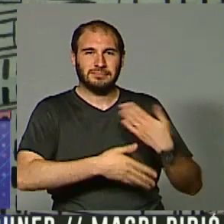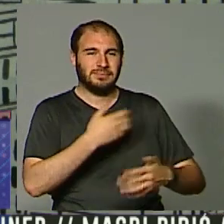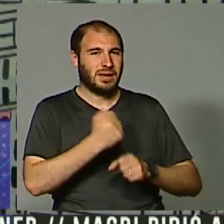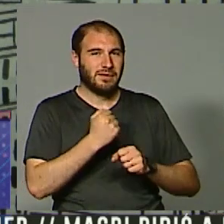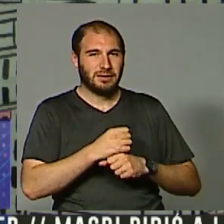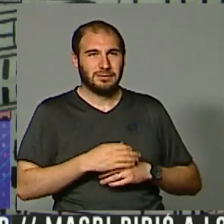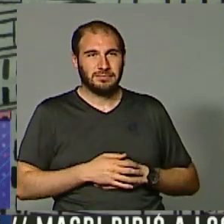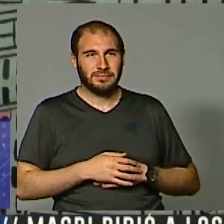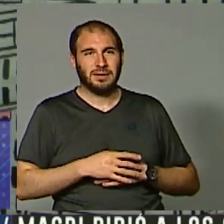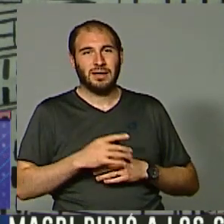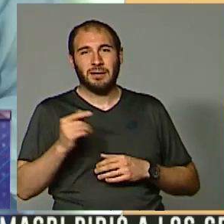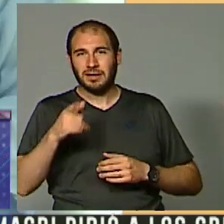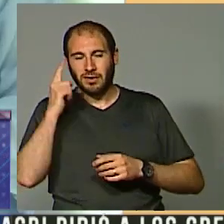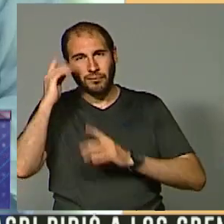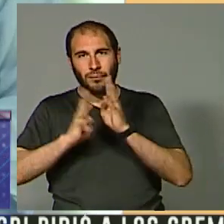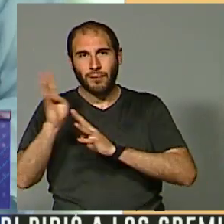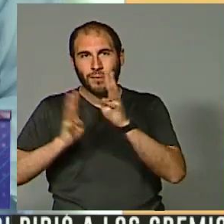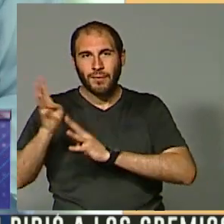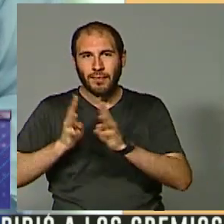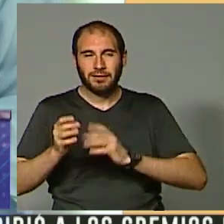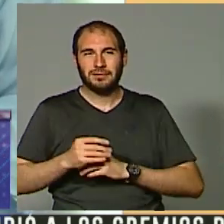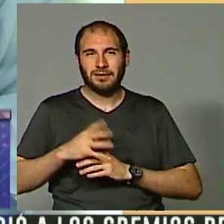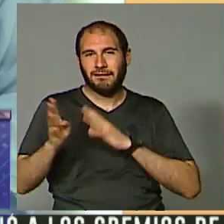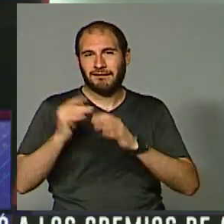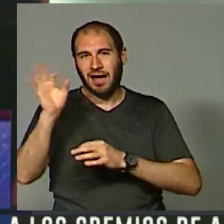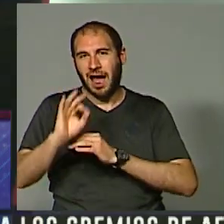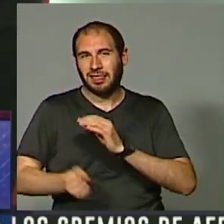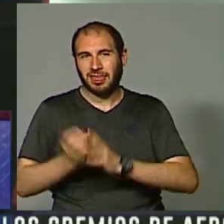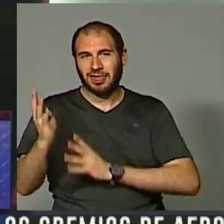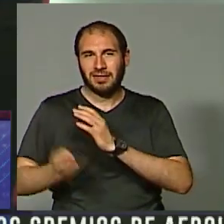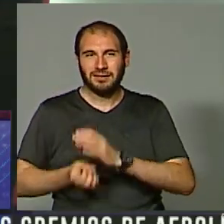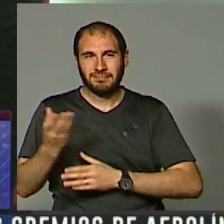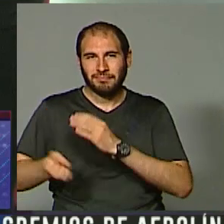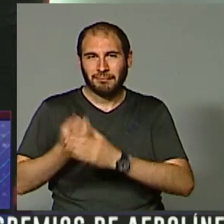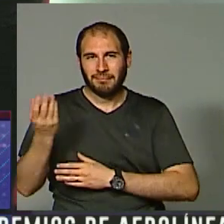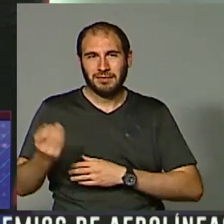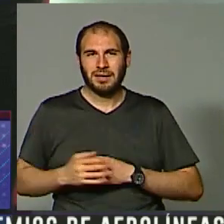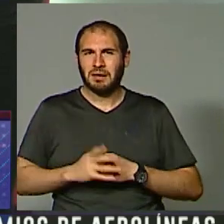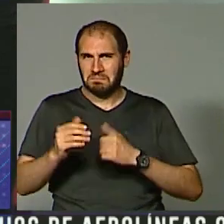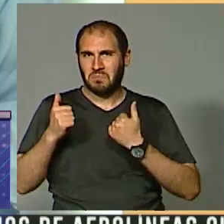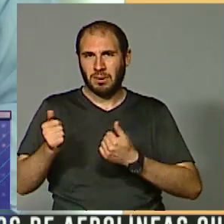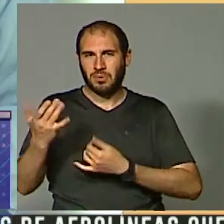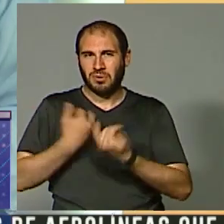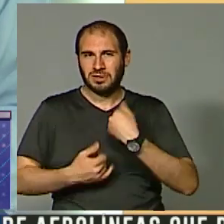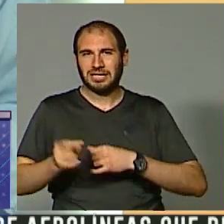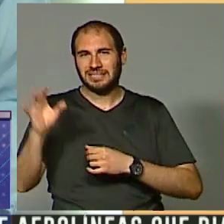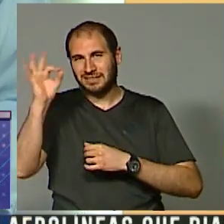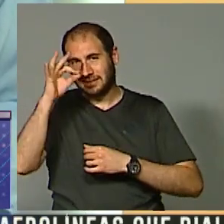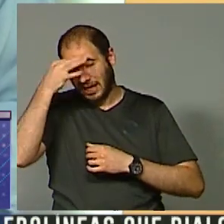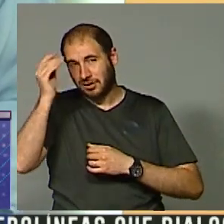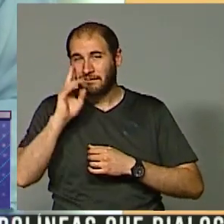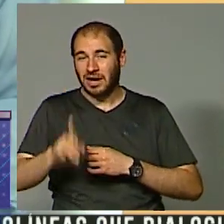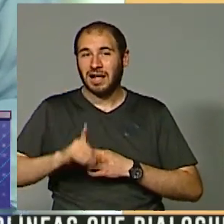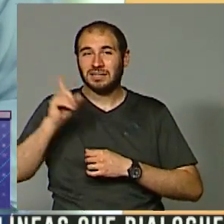trabajando y sos sí. Sos una usina. Una usina de arte, digo, sí, está generando, bueno. Generando. Está bueno eso que decías que vas a ir a ver una obra